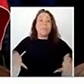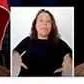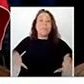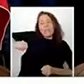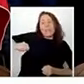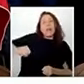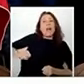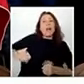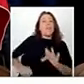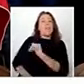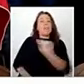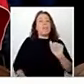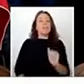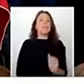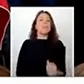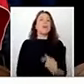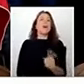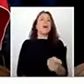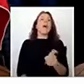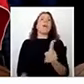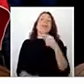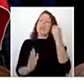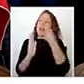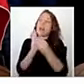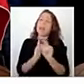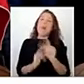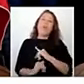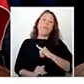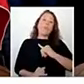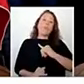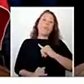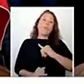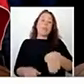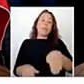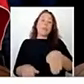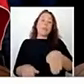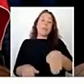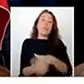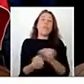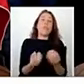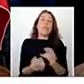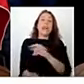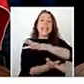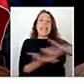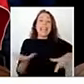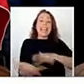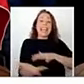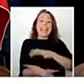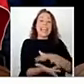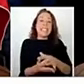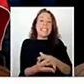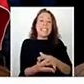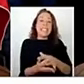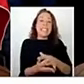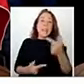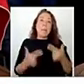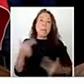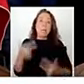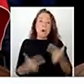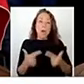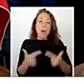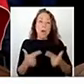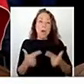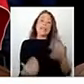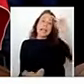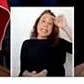nunca más comienza por reconocer y evitar que se repitan las situaciones que llevaron a Chile a una crisis institucional, social y política. Se necesita conocer y comprender